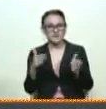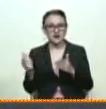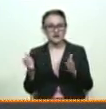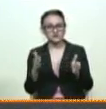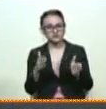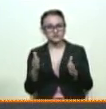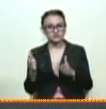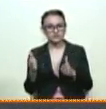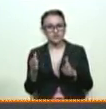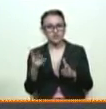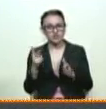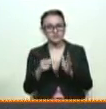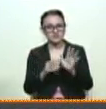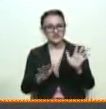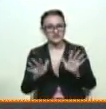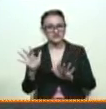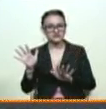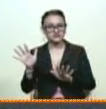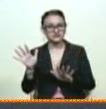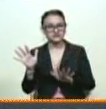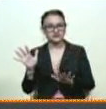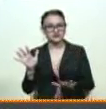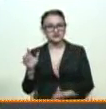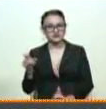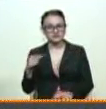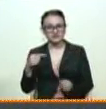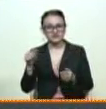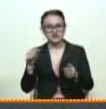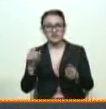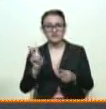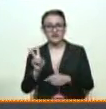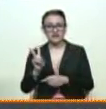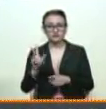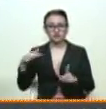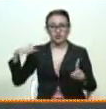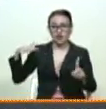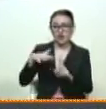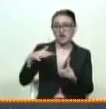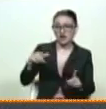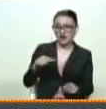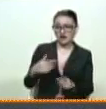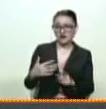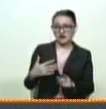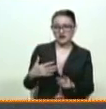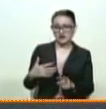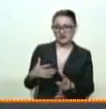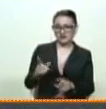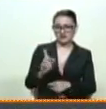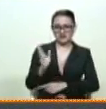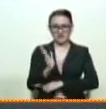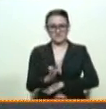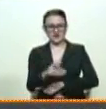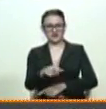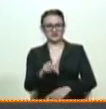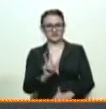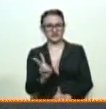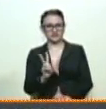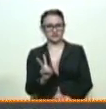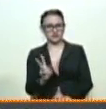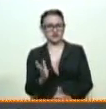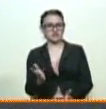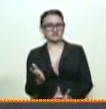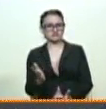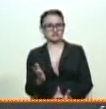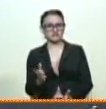2015, mediante la cual calificó a Venezuela como una amenaza inusual y extraordinaria, y la